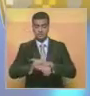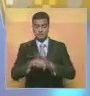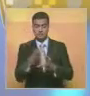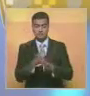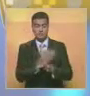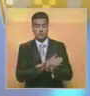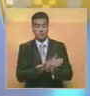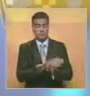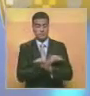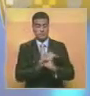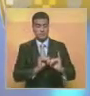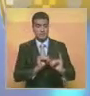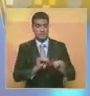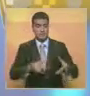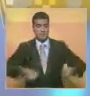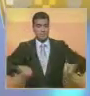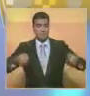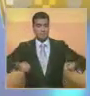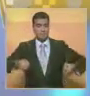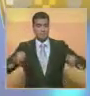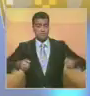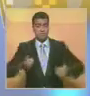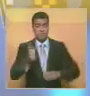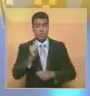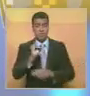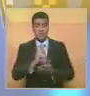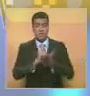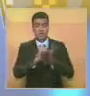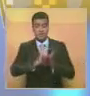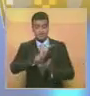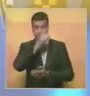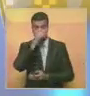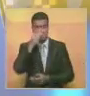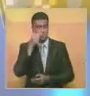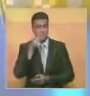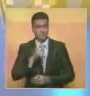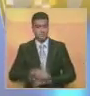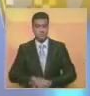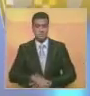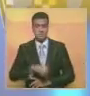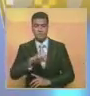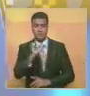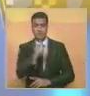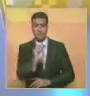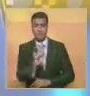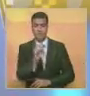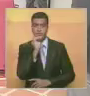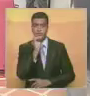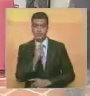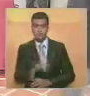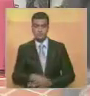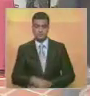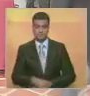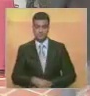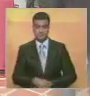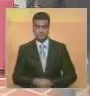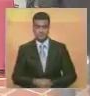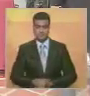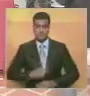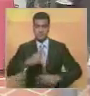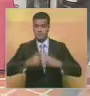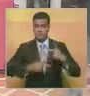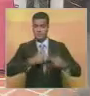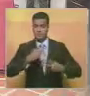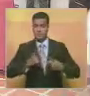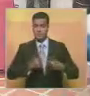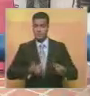incautárseles una maleta contentiva de 10 kilos de presunta droga euclides y yo nos amplió el procedimiento se llevó